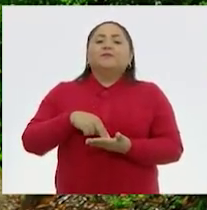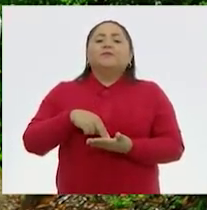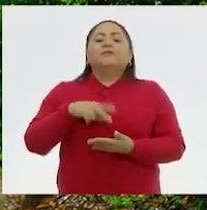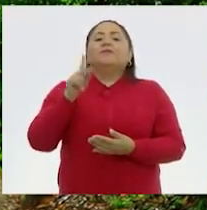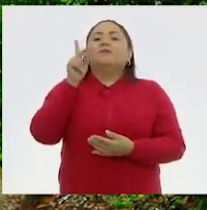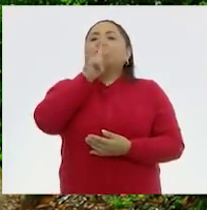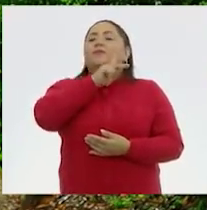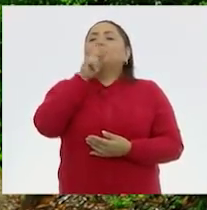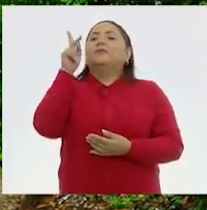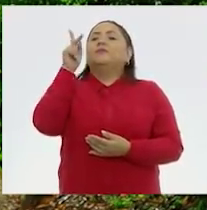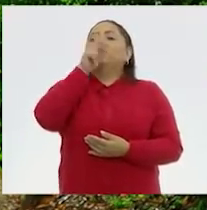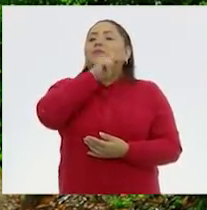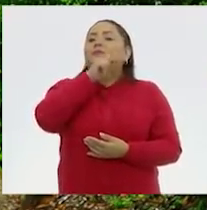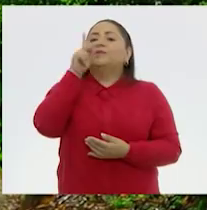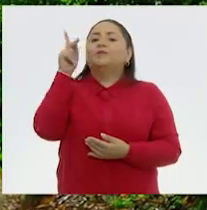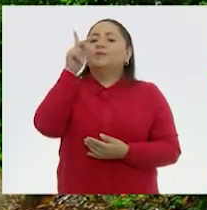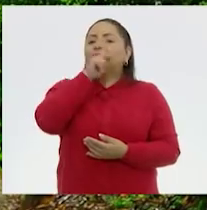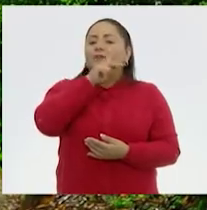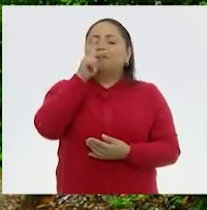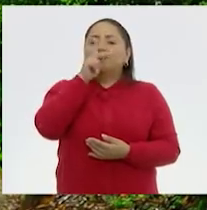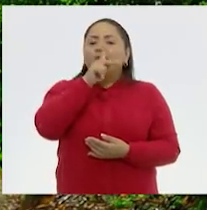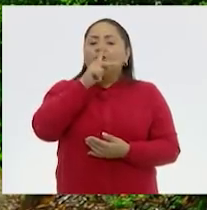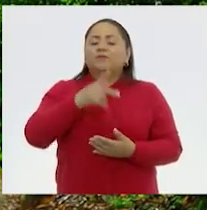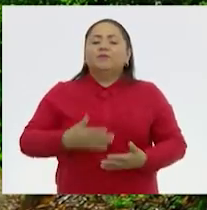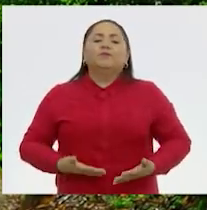Paramos y respiramos.